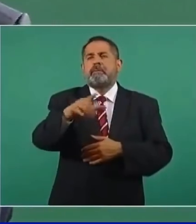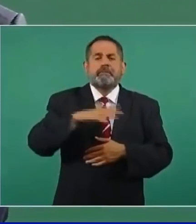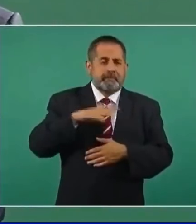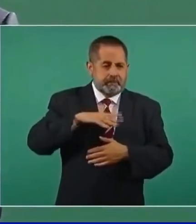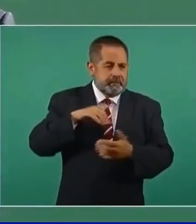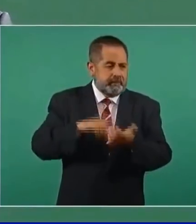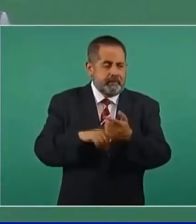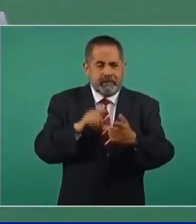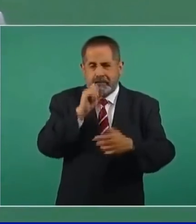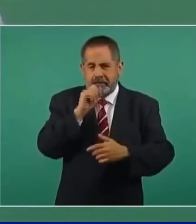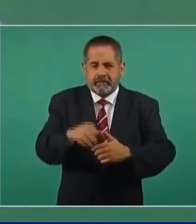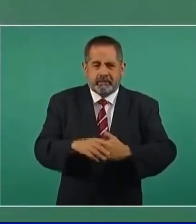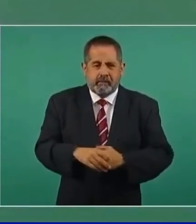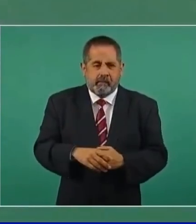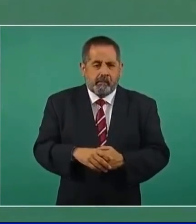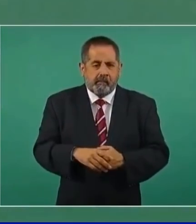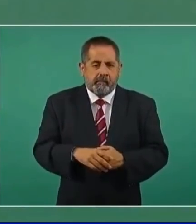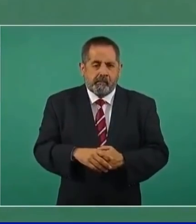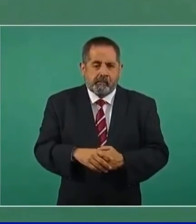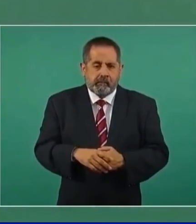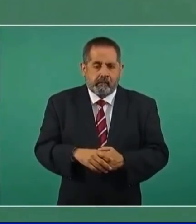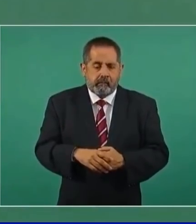también